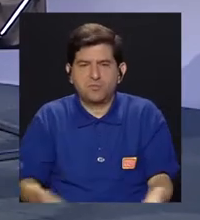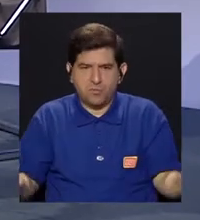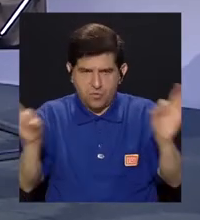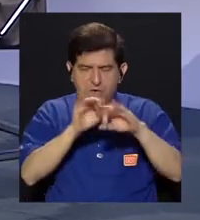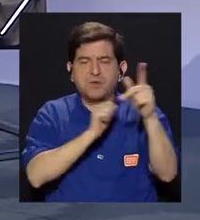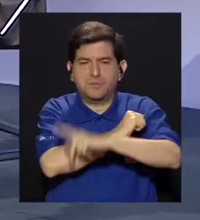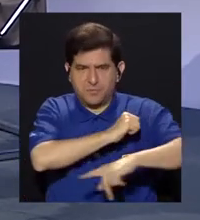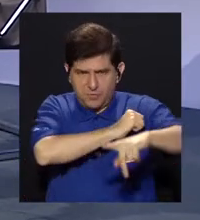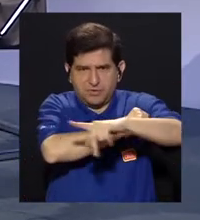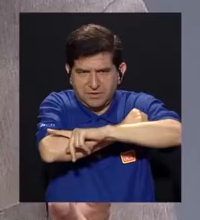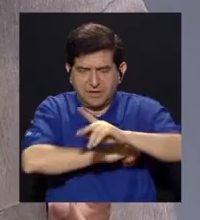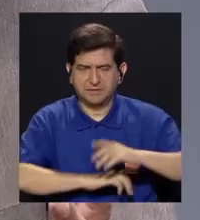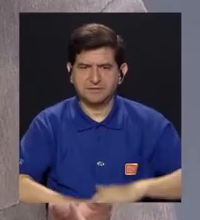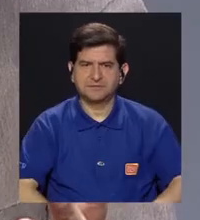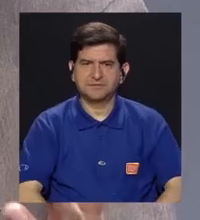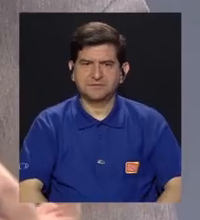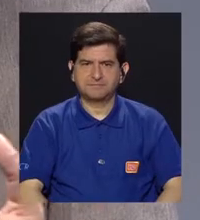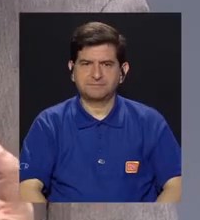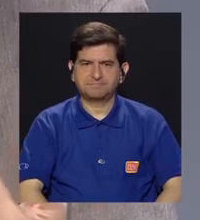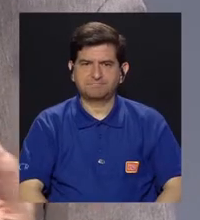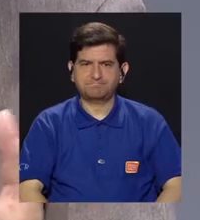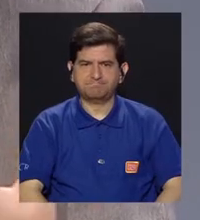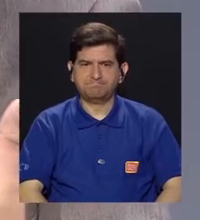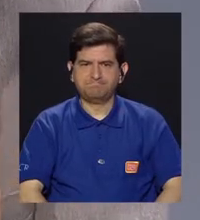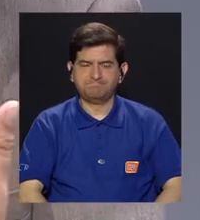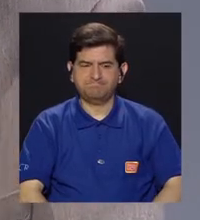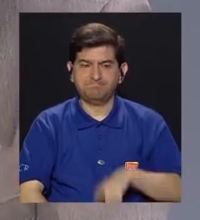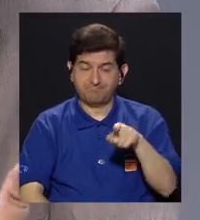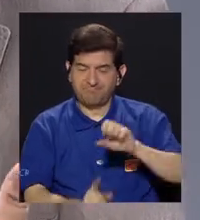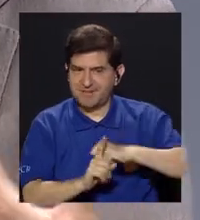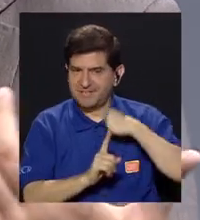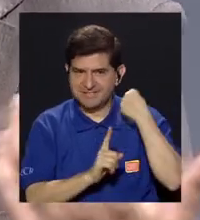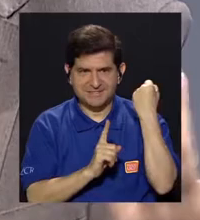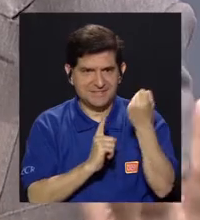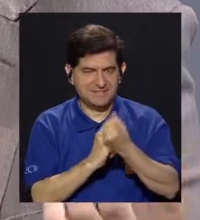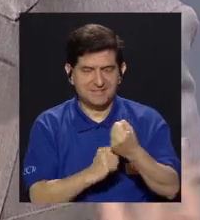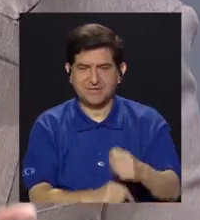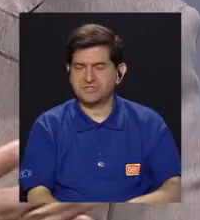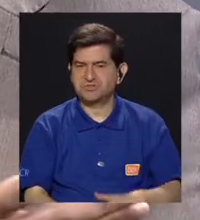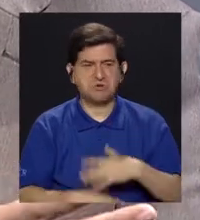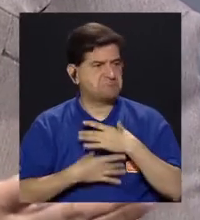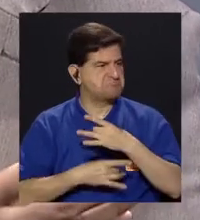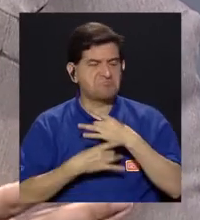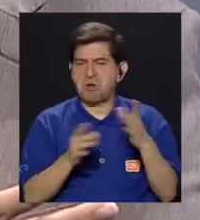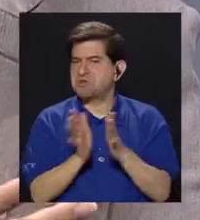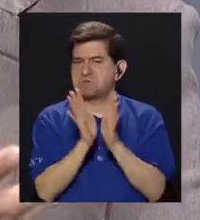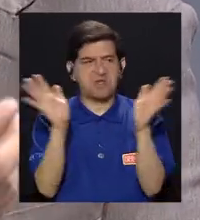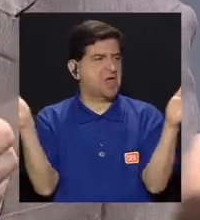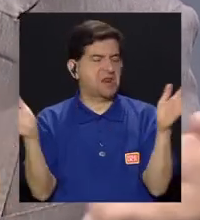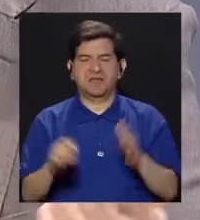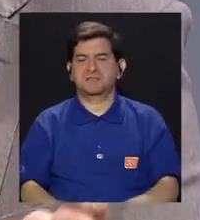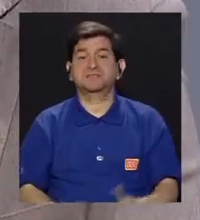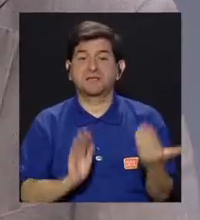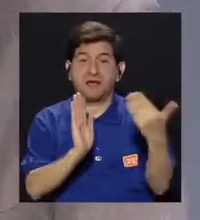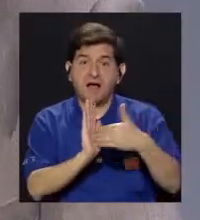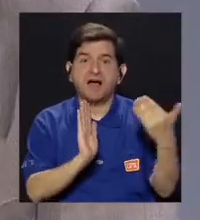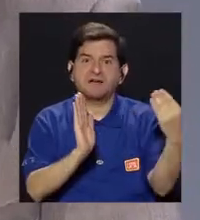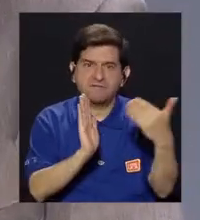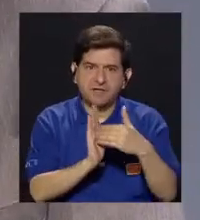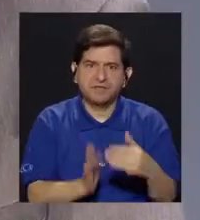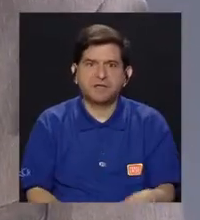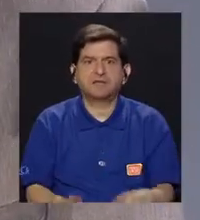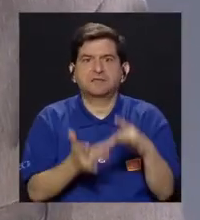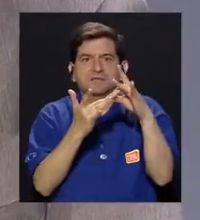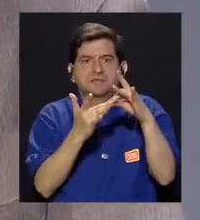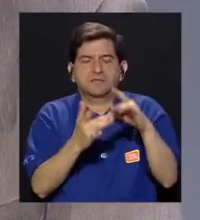importante para este país no tiene un interés público para lesionar aún más